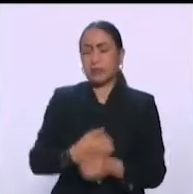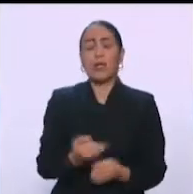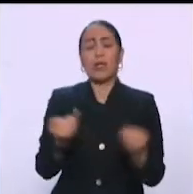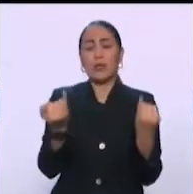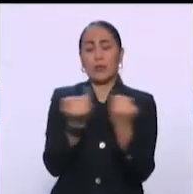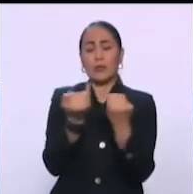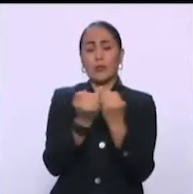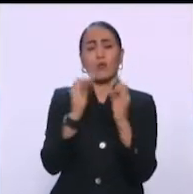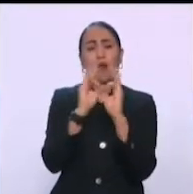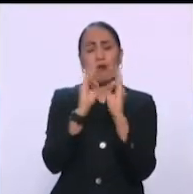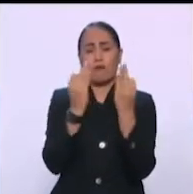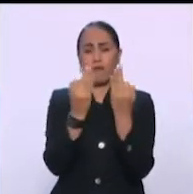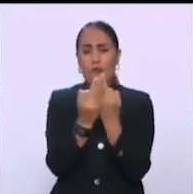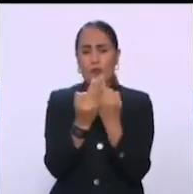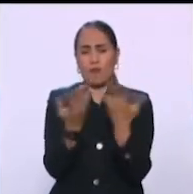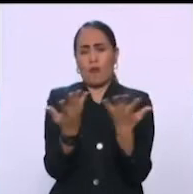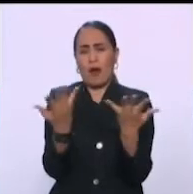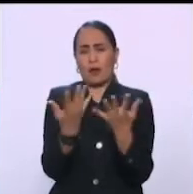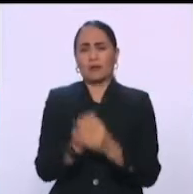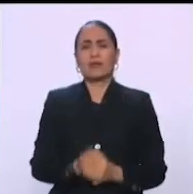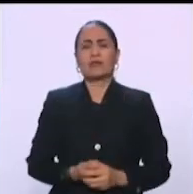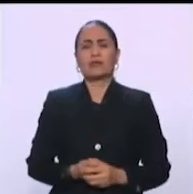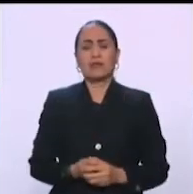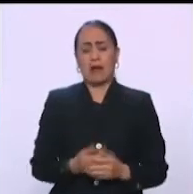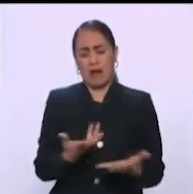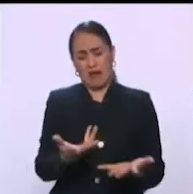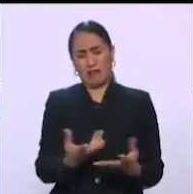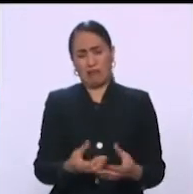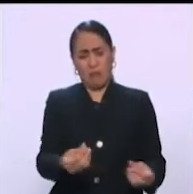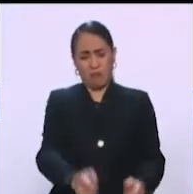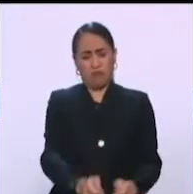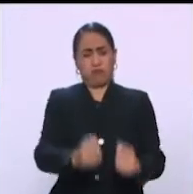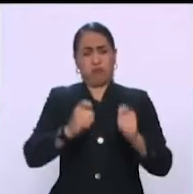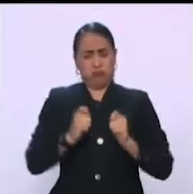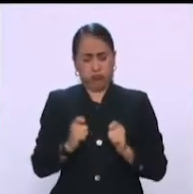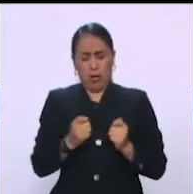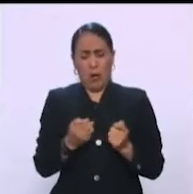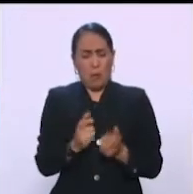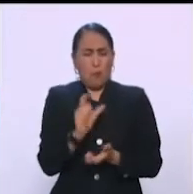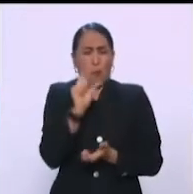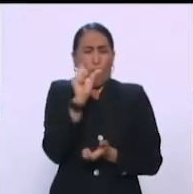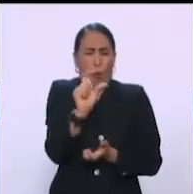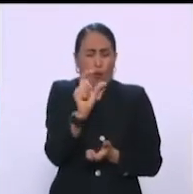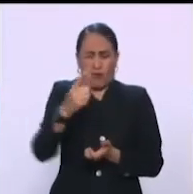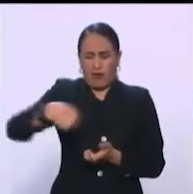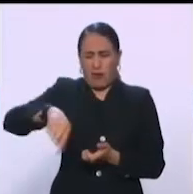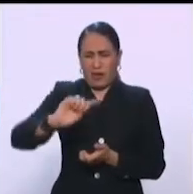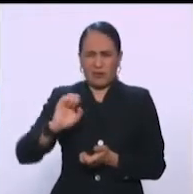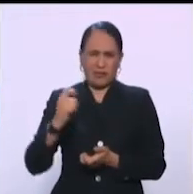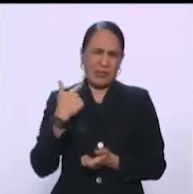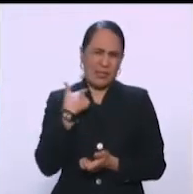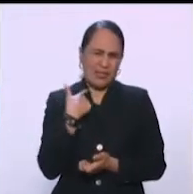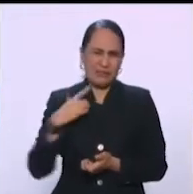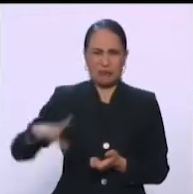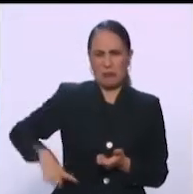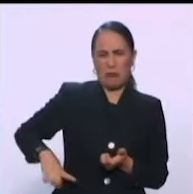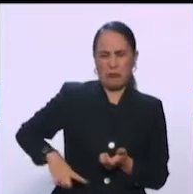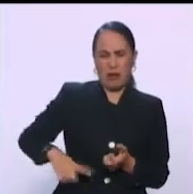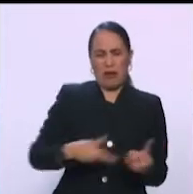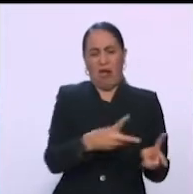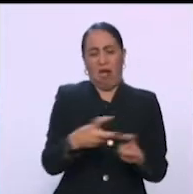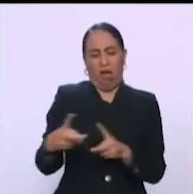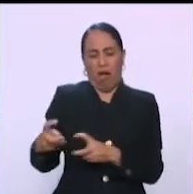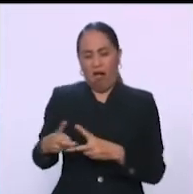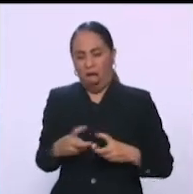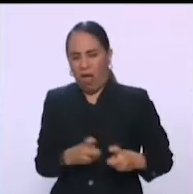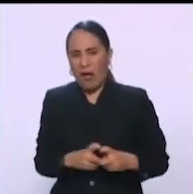hecho, pues lo que se ha hecho con lo poco que nos dejaron, con lo poco que dejaron, con lo poco que no alcanzaron a robar. Justo